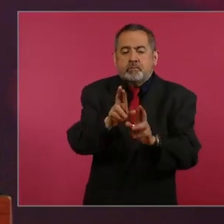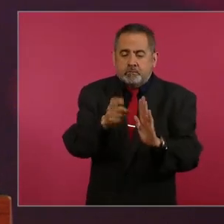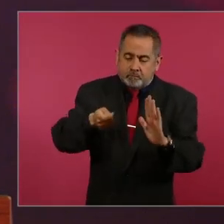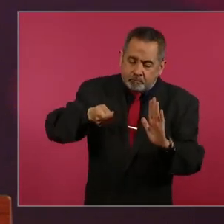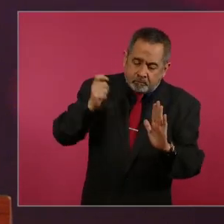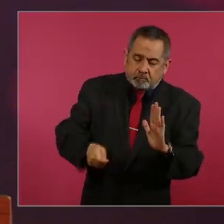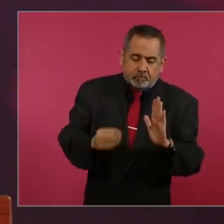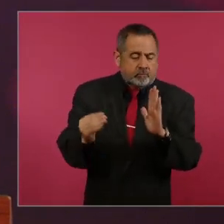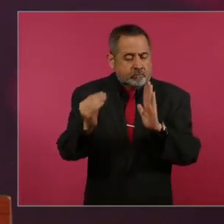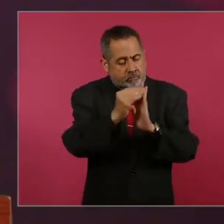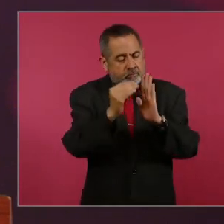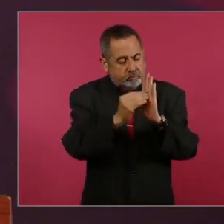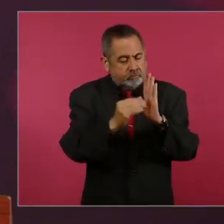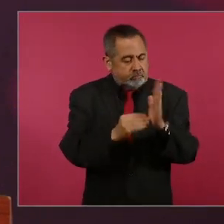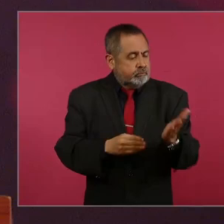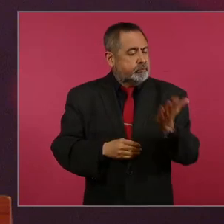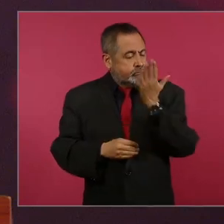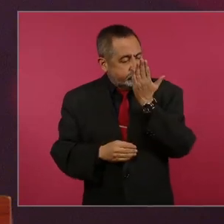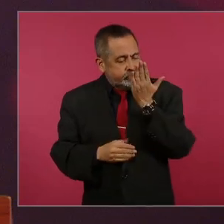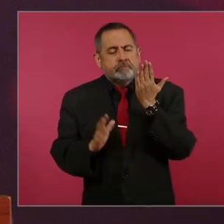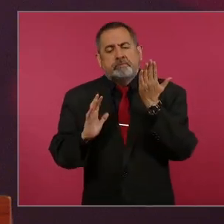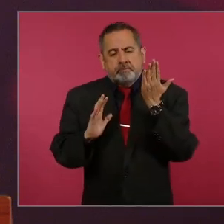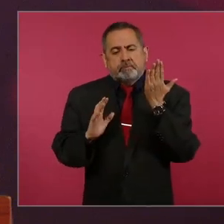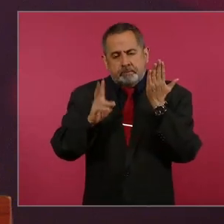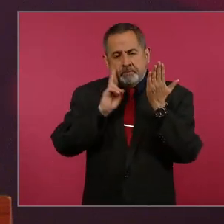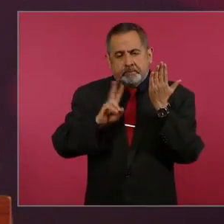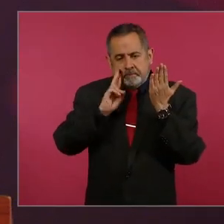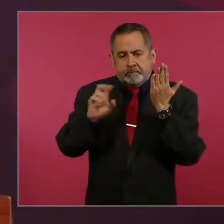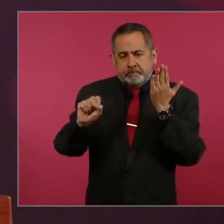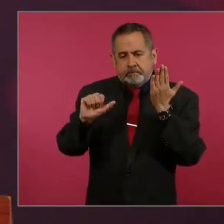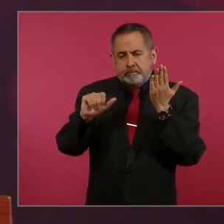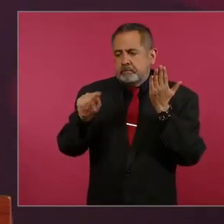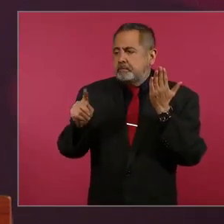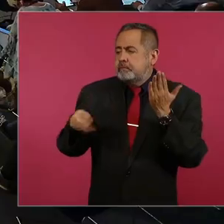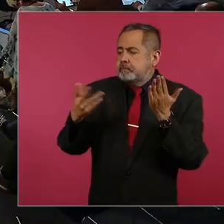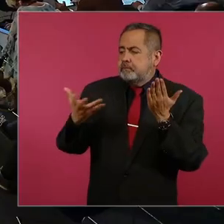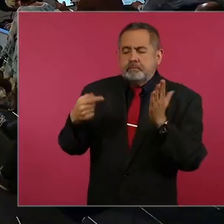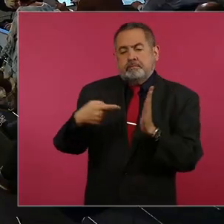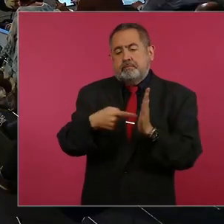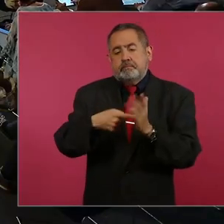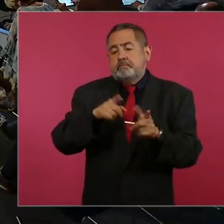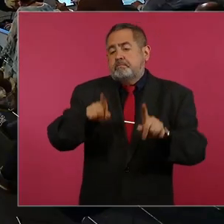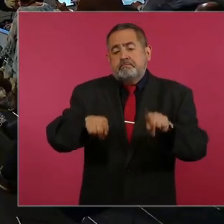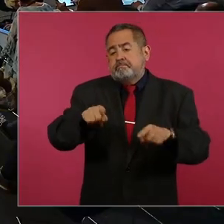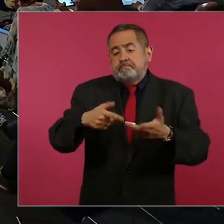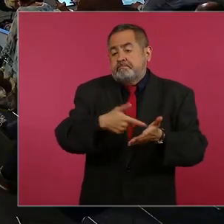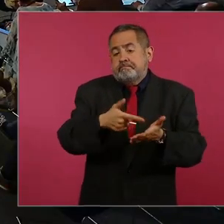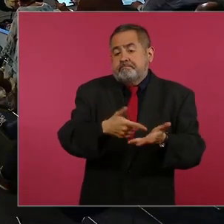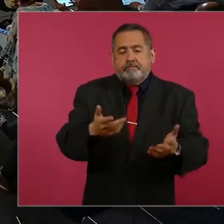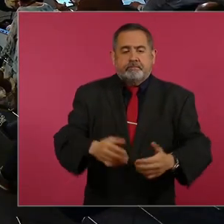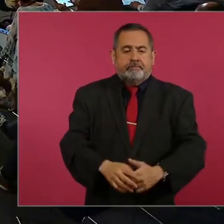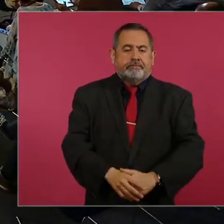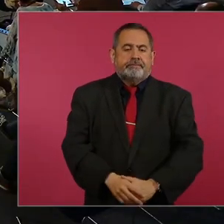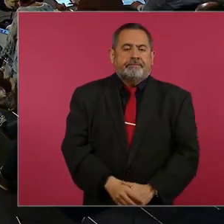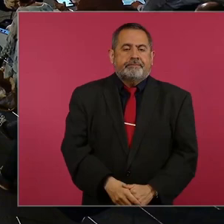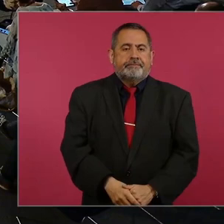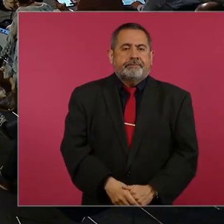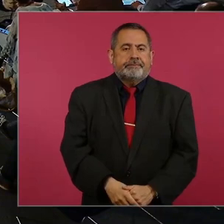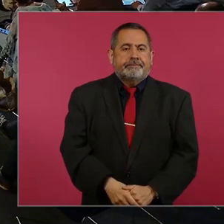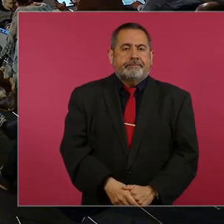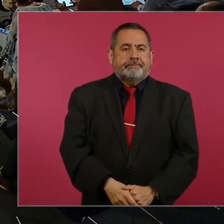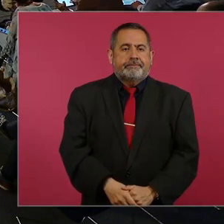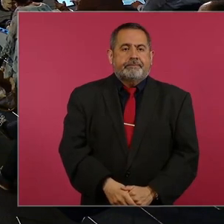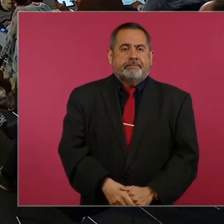directrices que manden, que es lo que procede para las autoridades fiscales y administrativas. ¿Existe el de la Corte o para el último